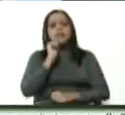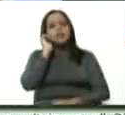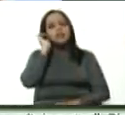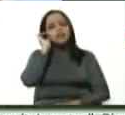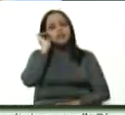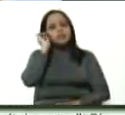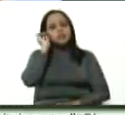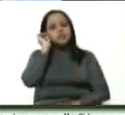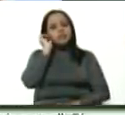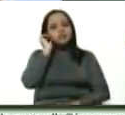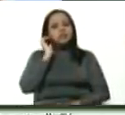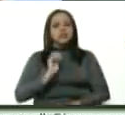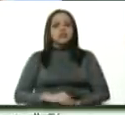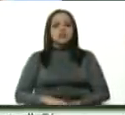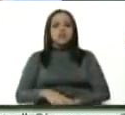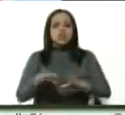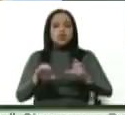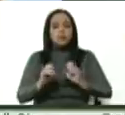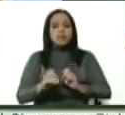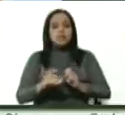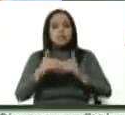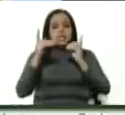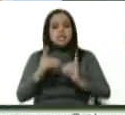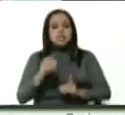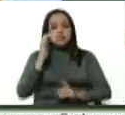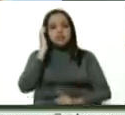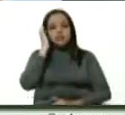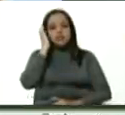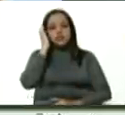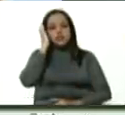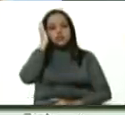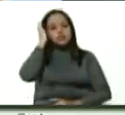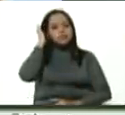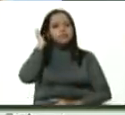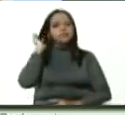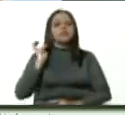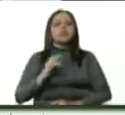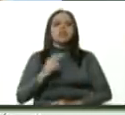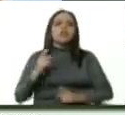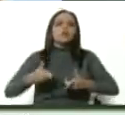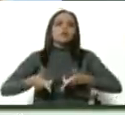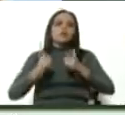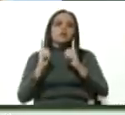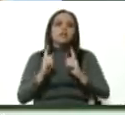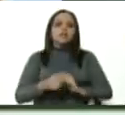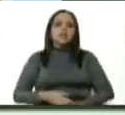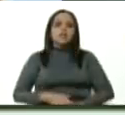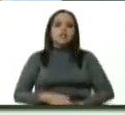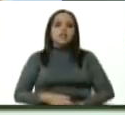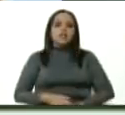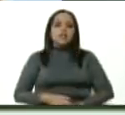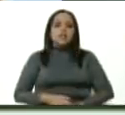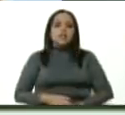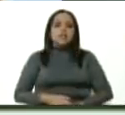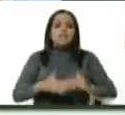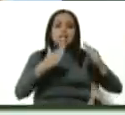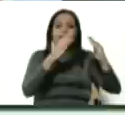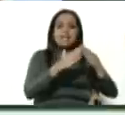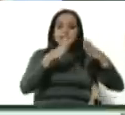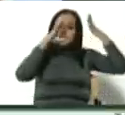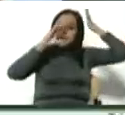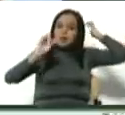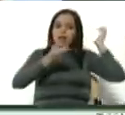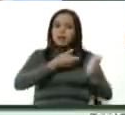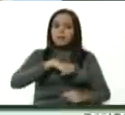tomen decisiones al respecto y que se evite que desde la residencia de España en Venezuela pues se